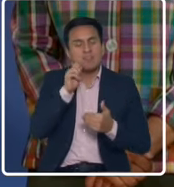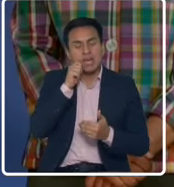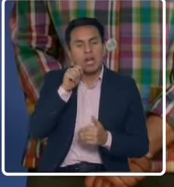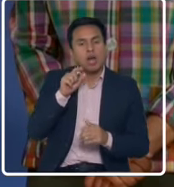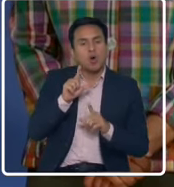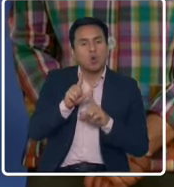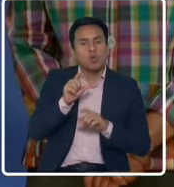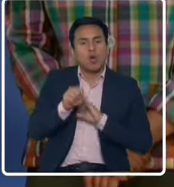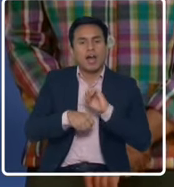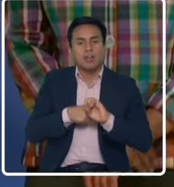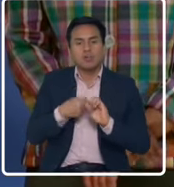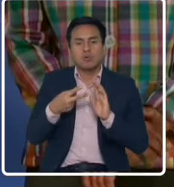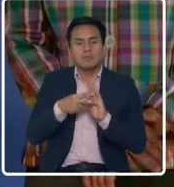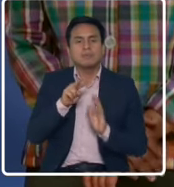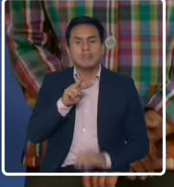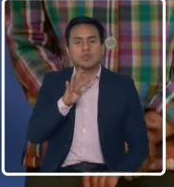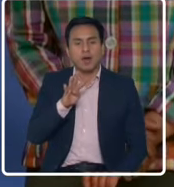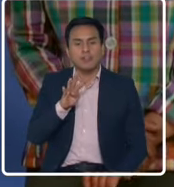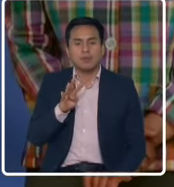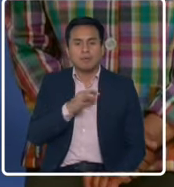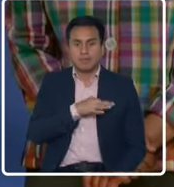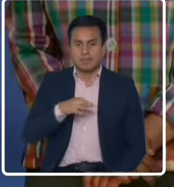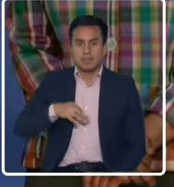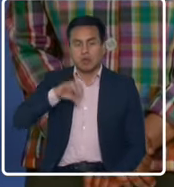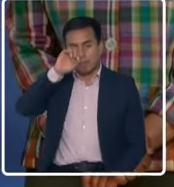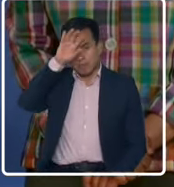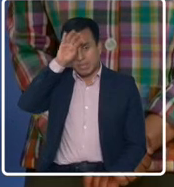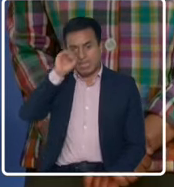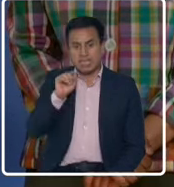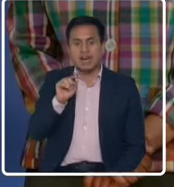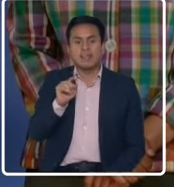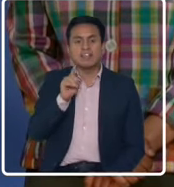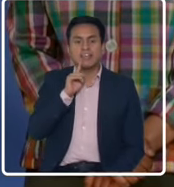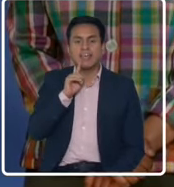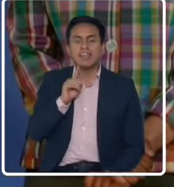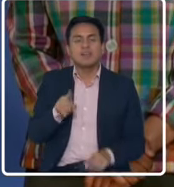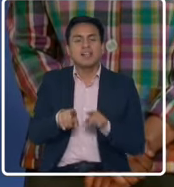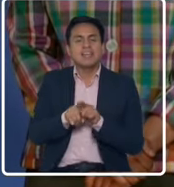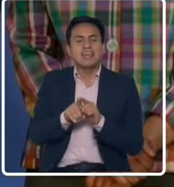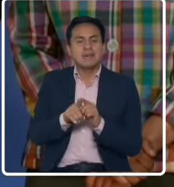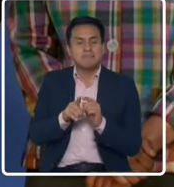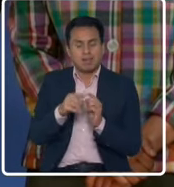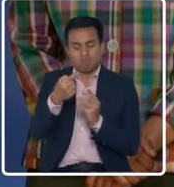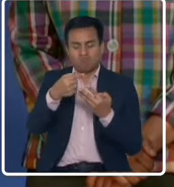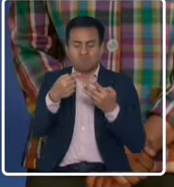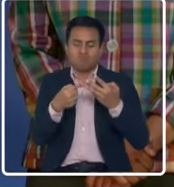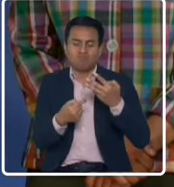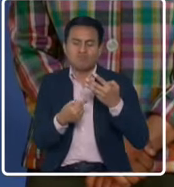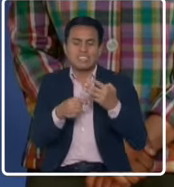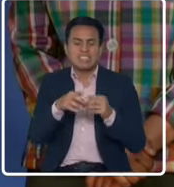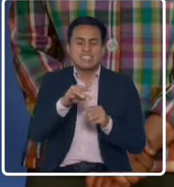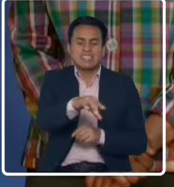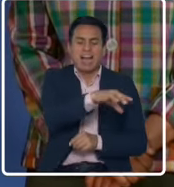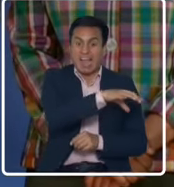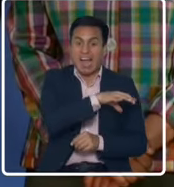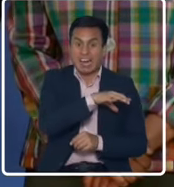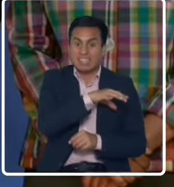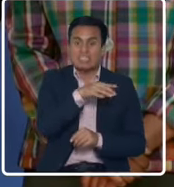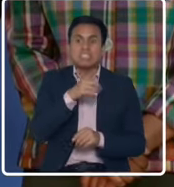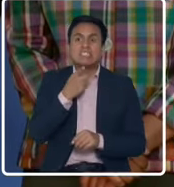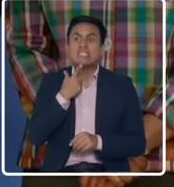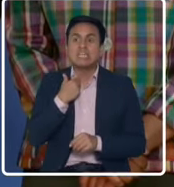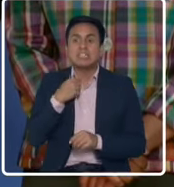torno a Julio de este año 2024 el Ministerio de minería va a tener en mano un conjunto de salares para los cuales